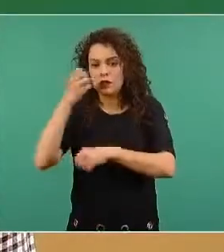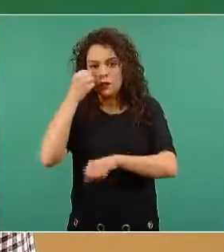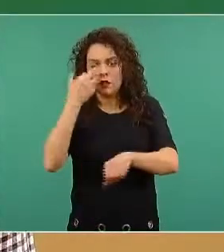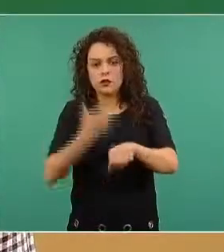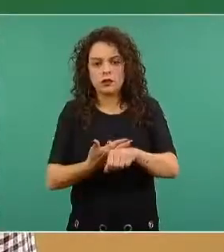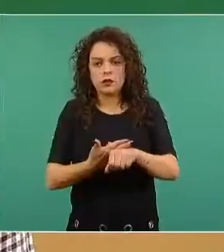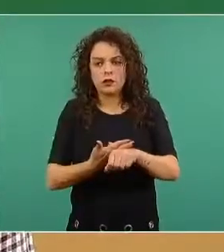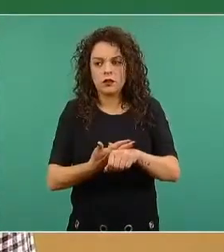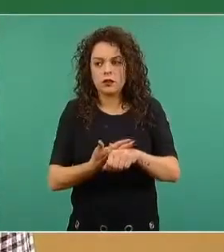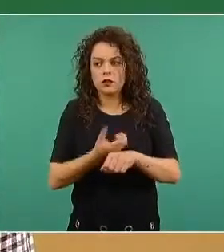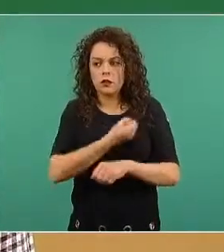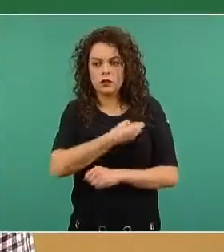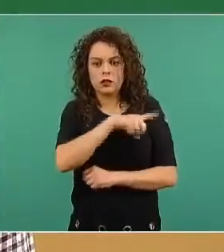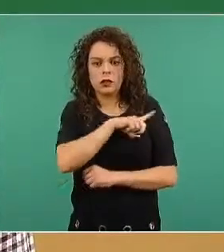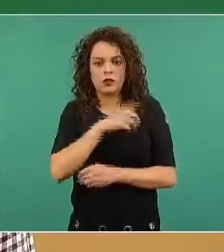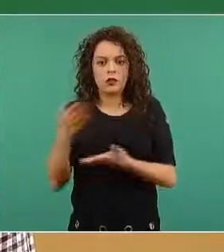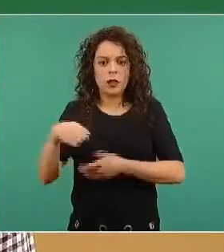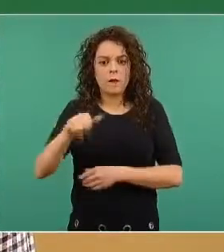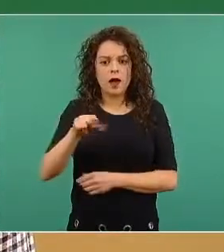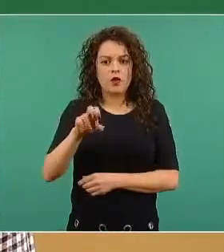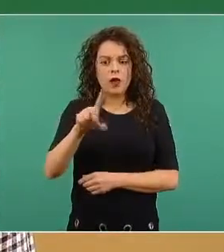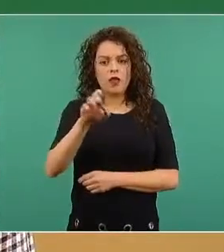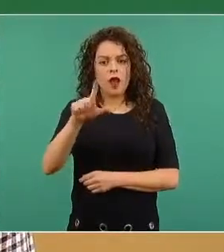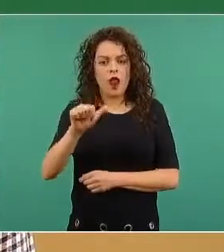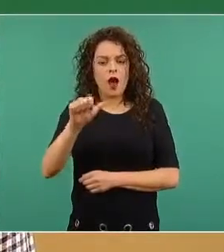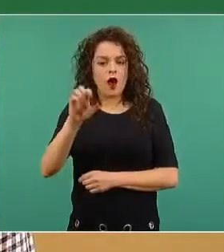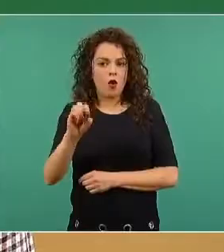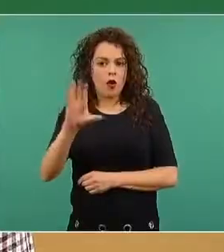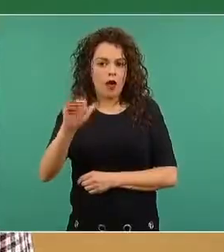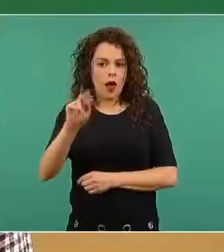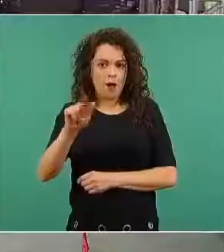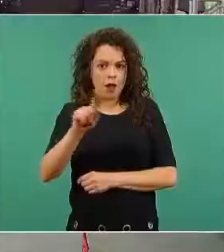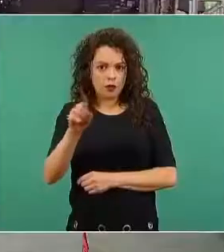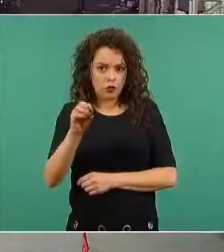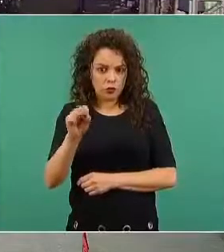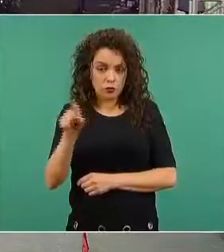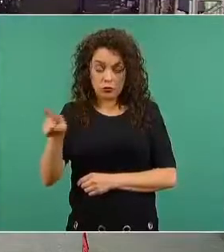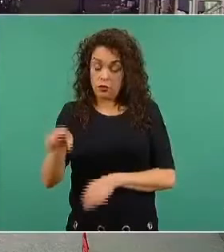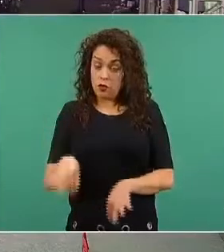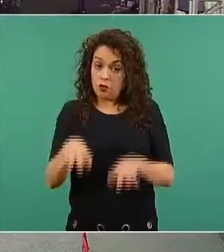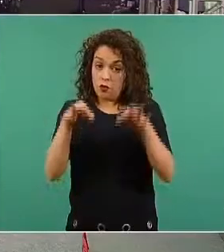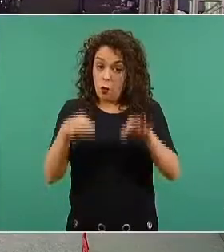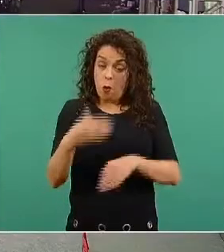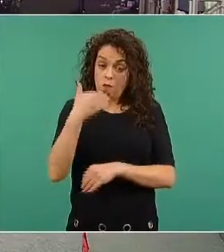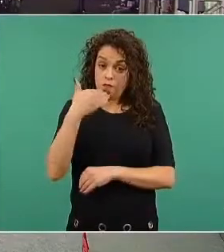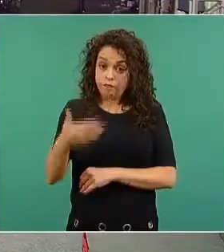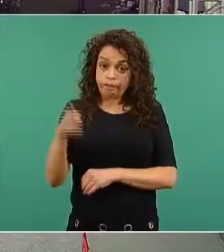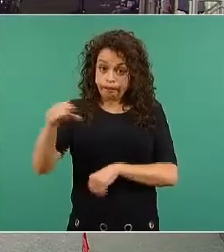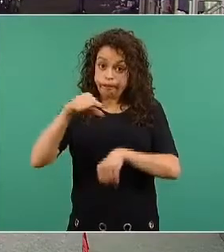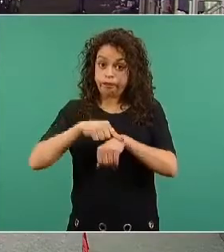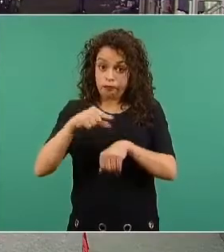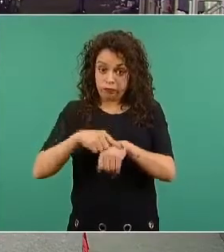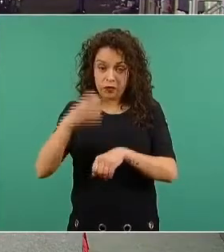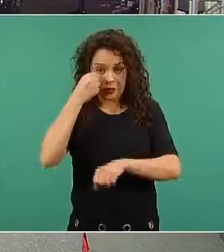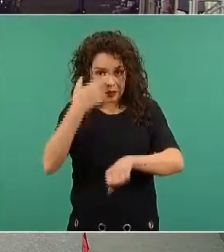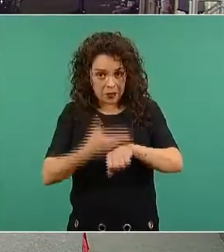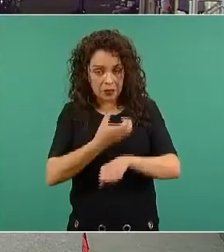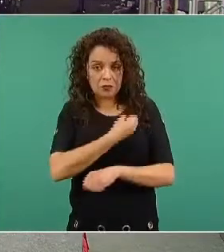de Salud, Manuel de la O. Cavazos, un excelente médico, un excelente secretario de Salud,